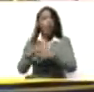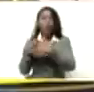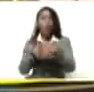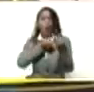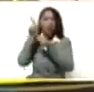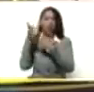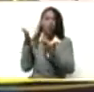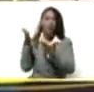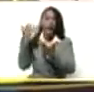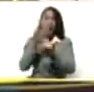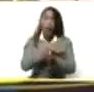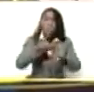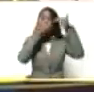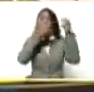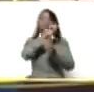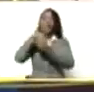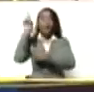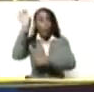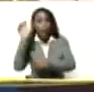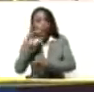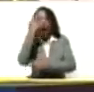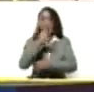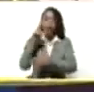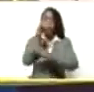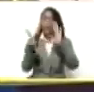de protección inmunológica